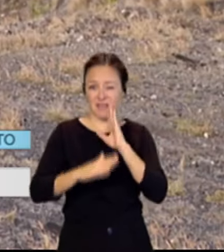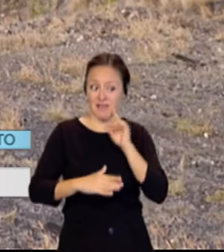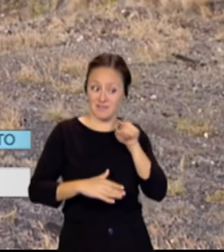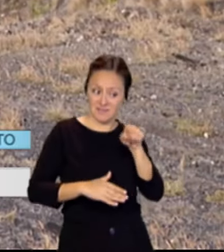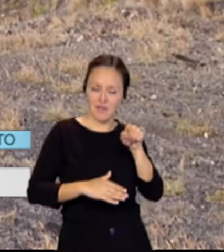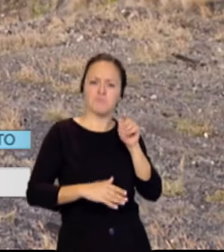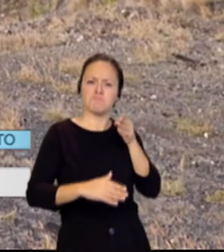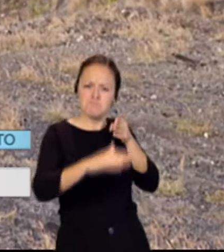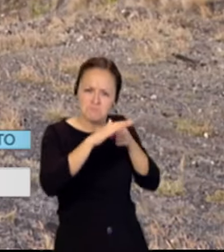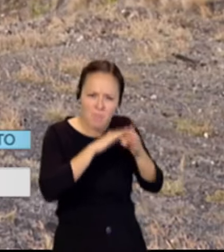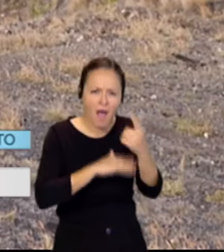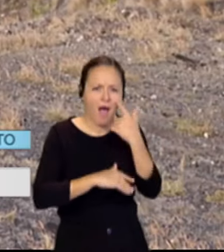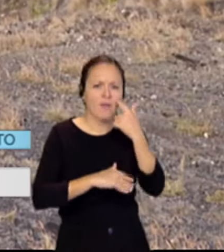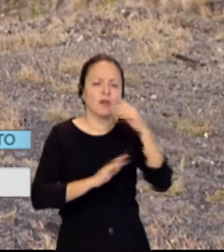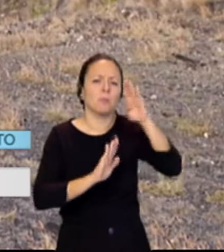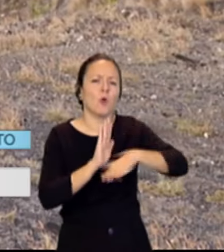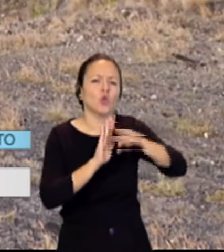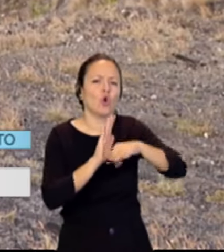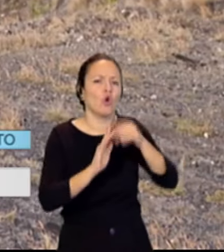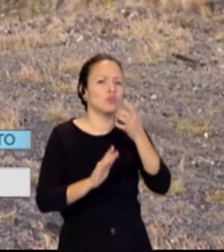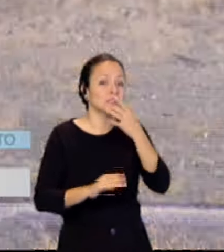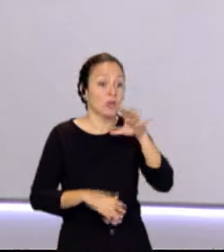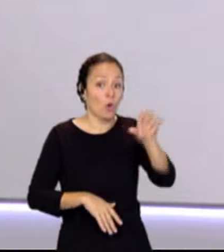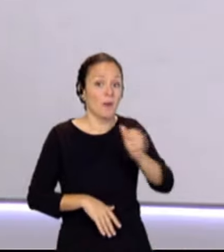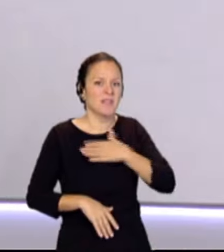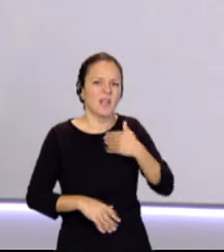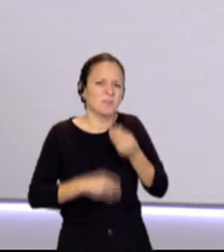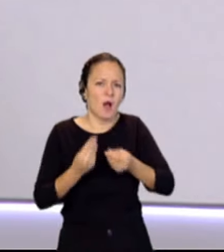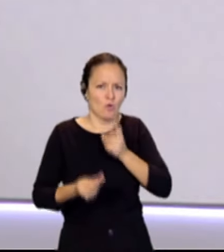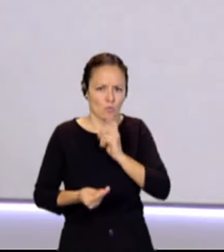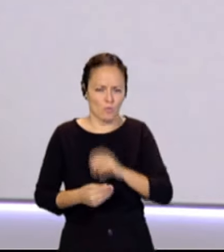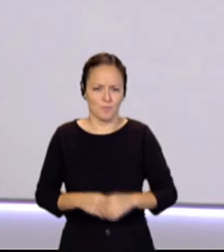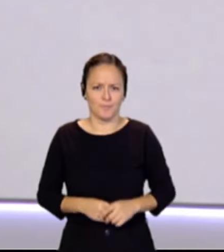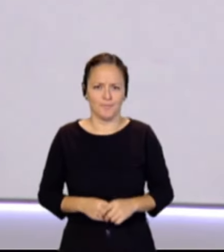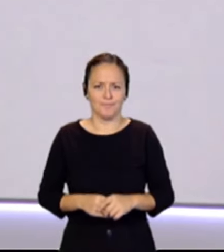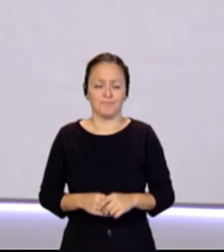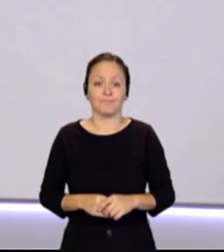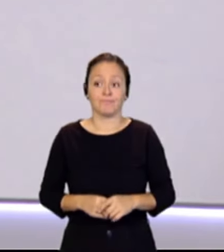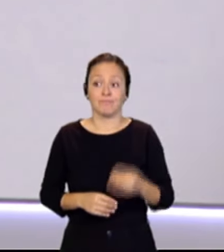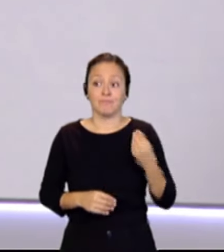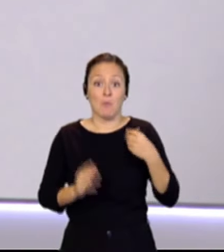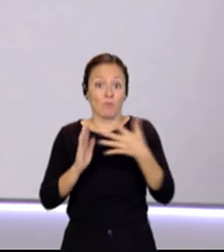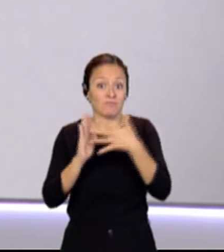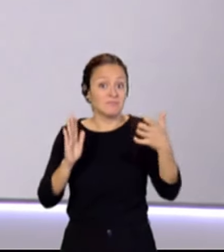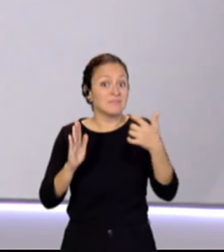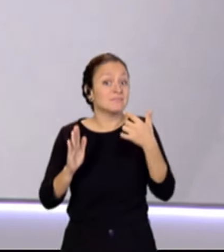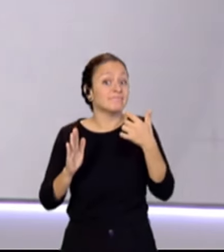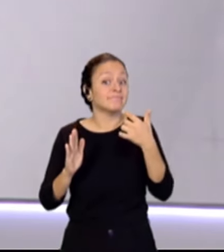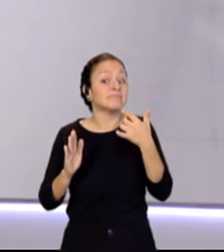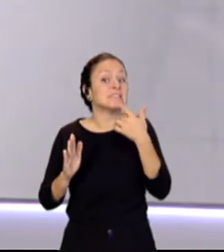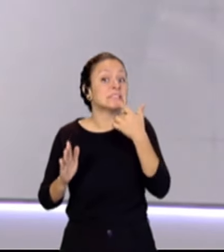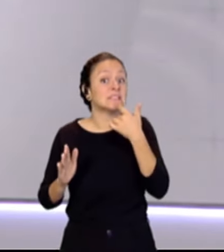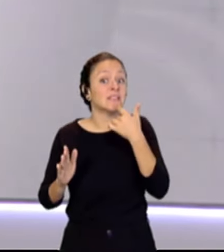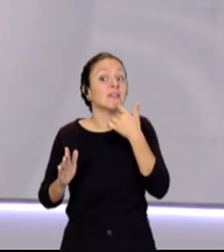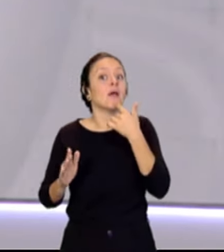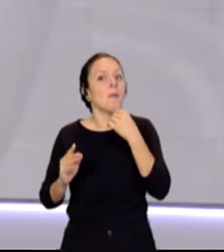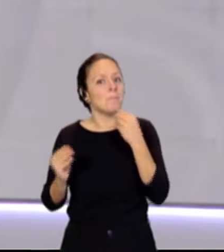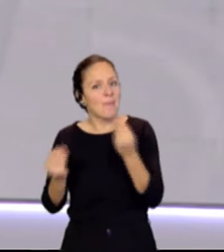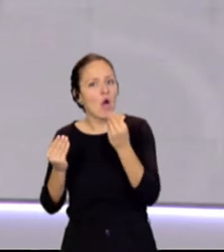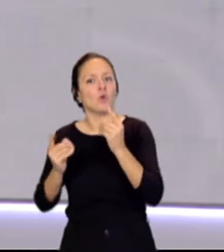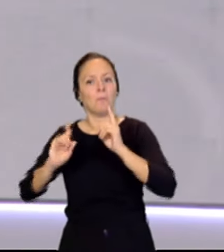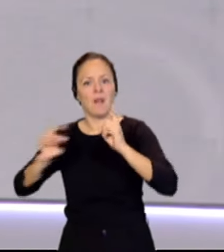vamos a conocer Cuál es el protocolo para adquirirlas y bien Dice el refranero popular Que más vale prevenir que